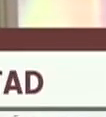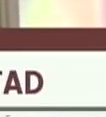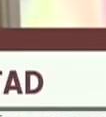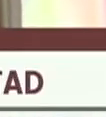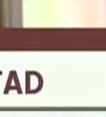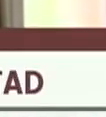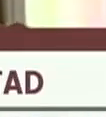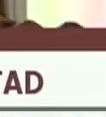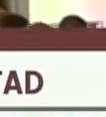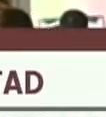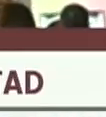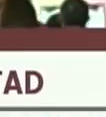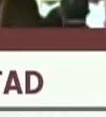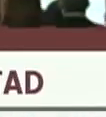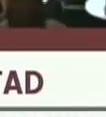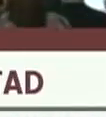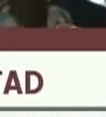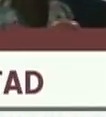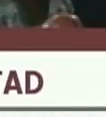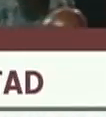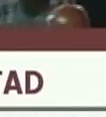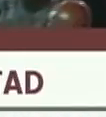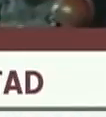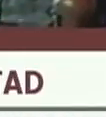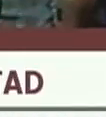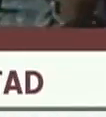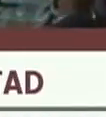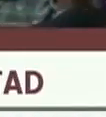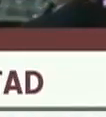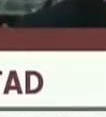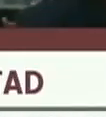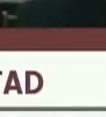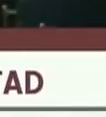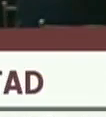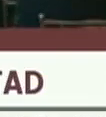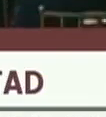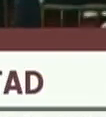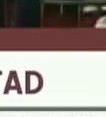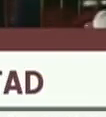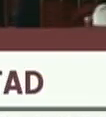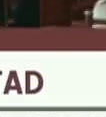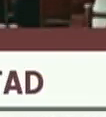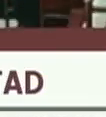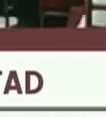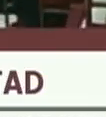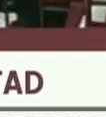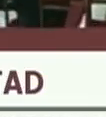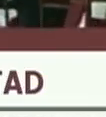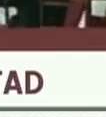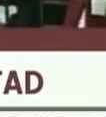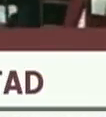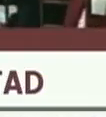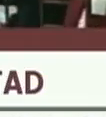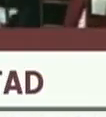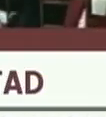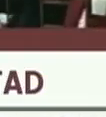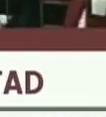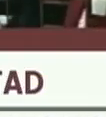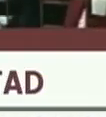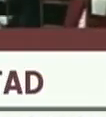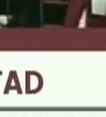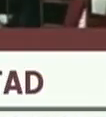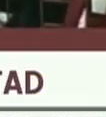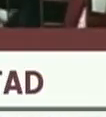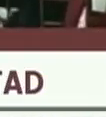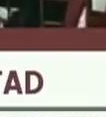Llamamos para las palabras a la alcaldesa Erika Farías en el municipio bolivariano Libertador, la que dé